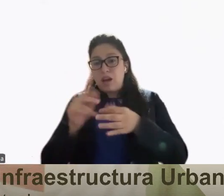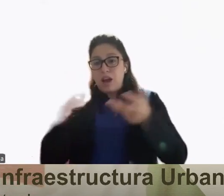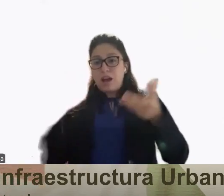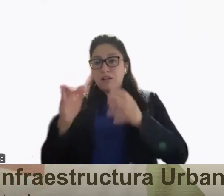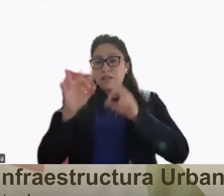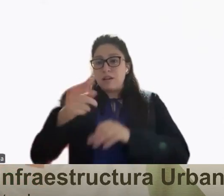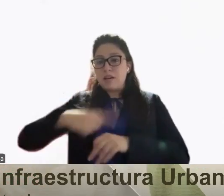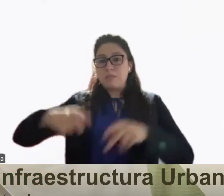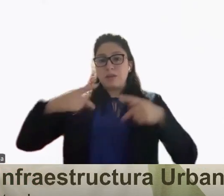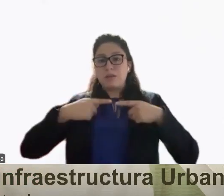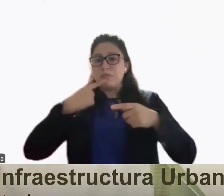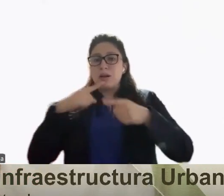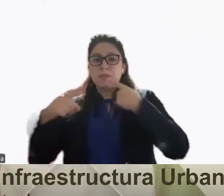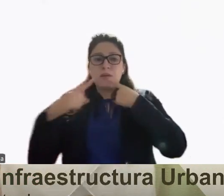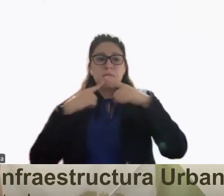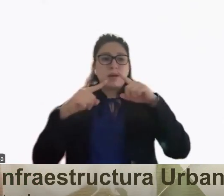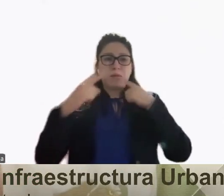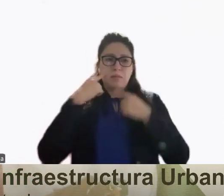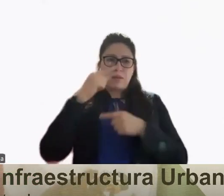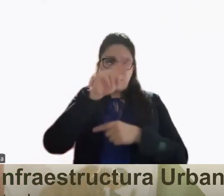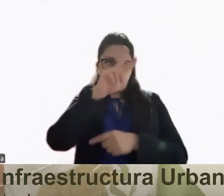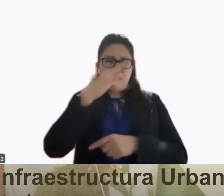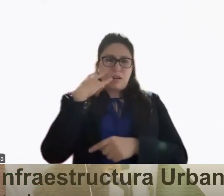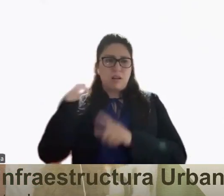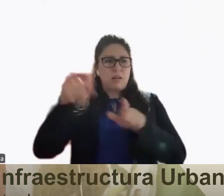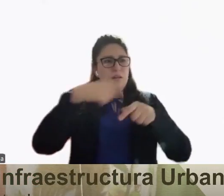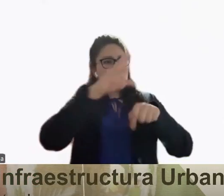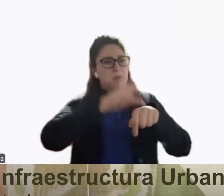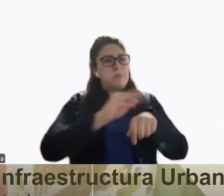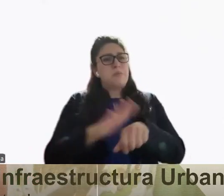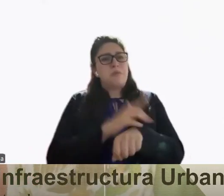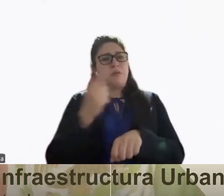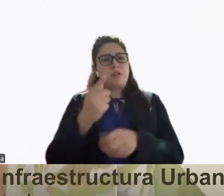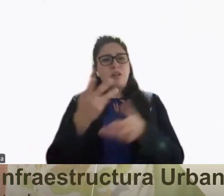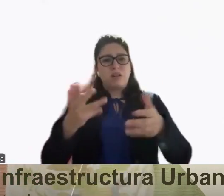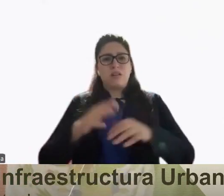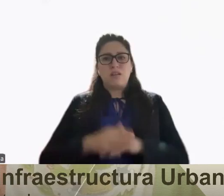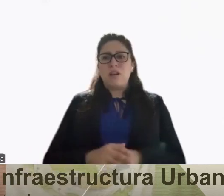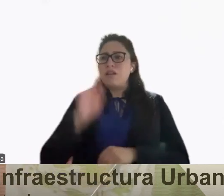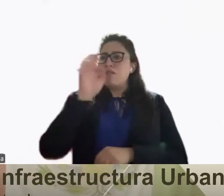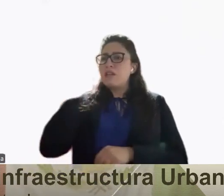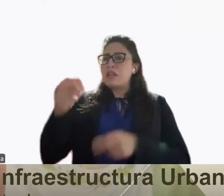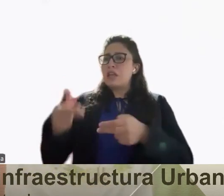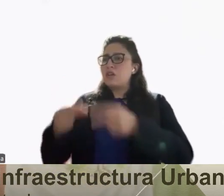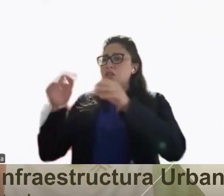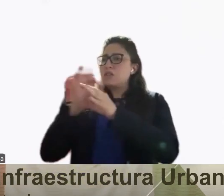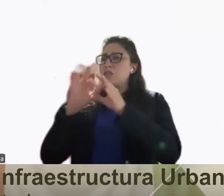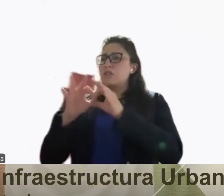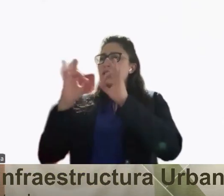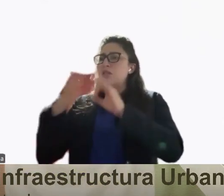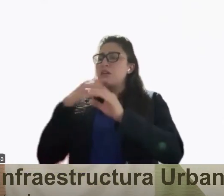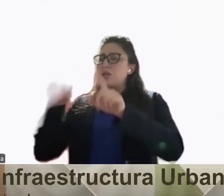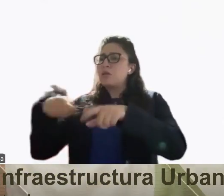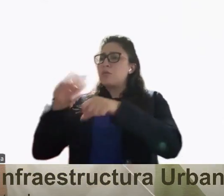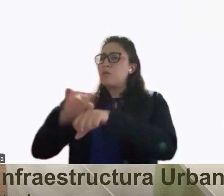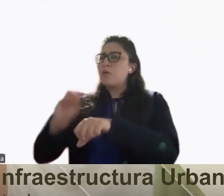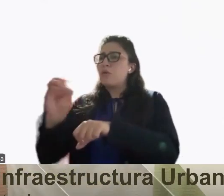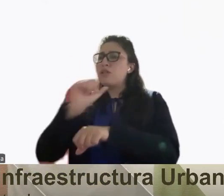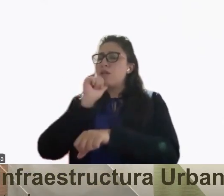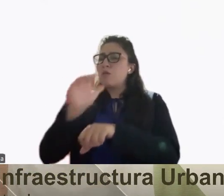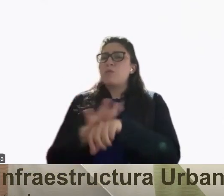vecinos. No solamente si usted decide determinar o desdeñar la opinión de la alcaldía,